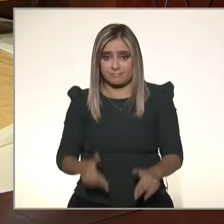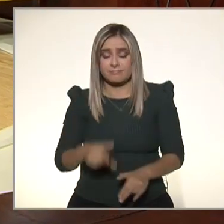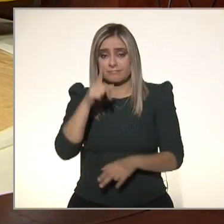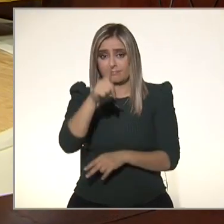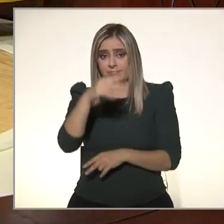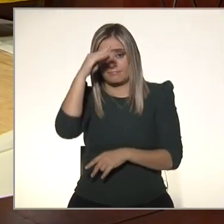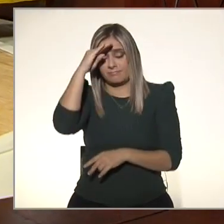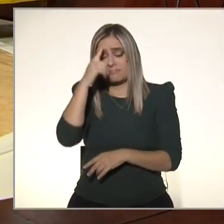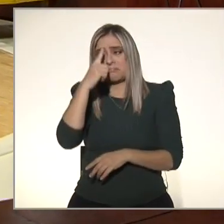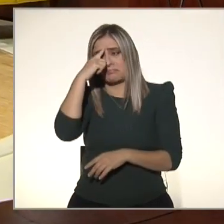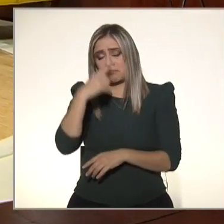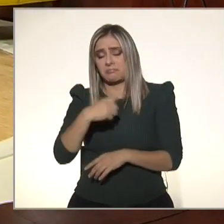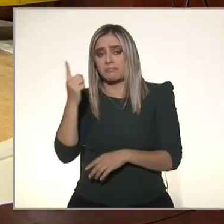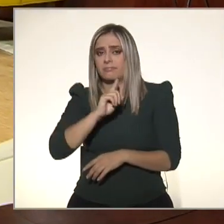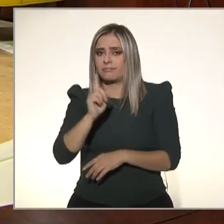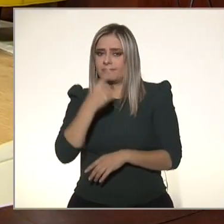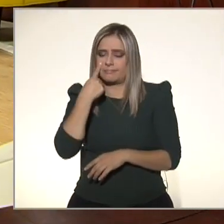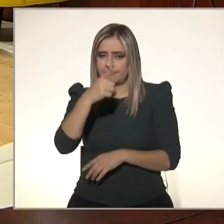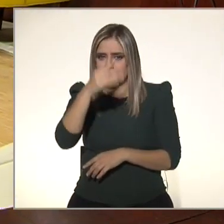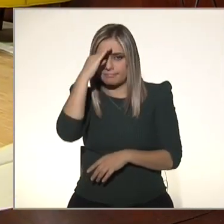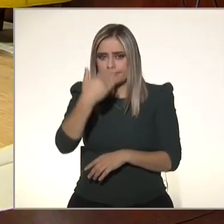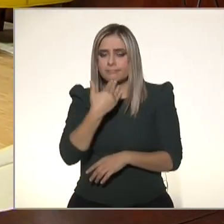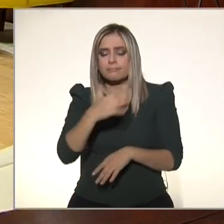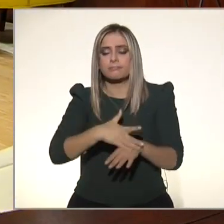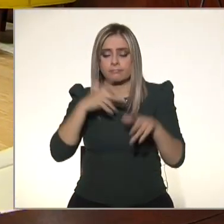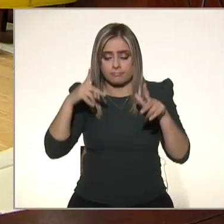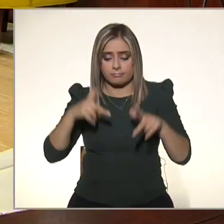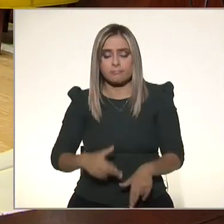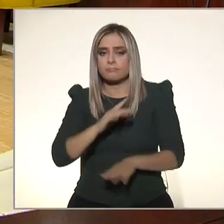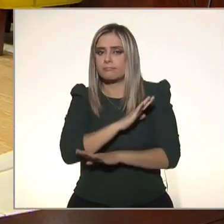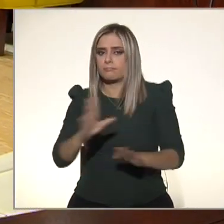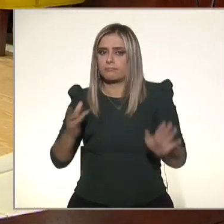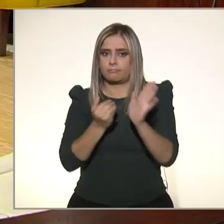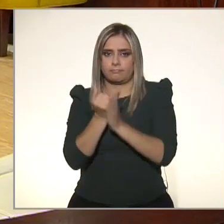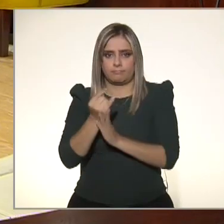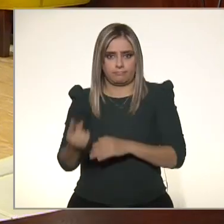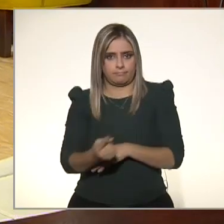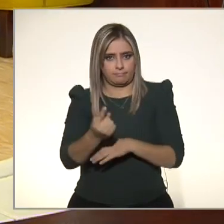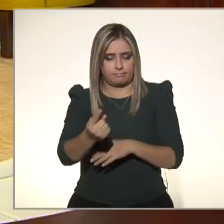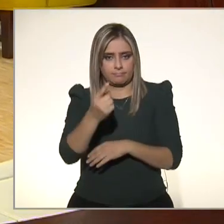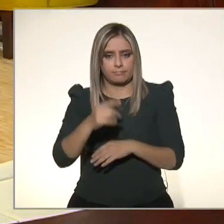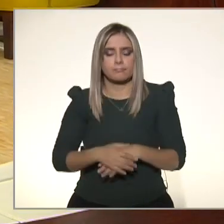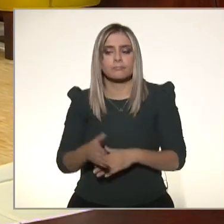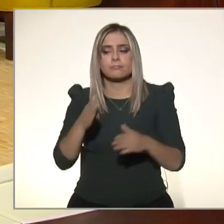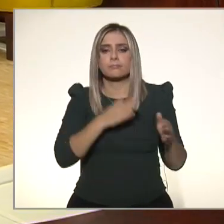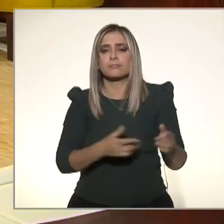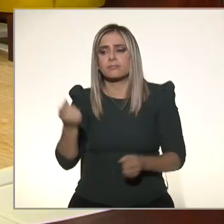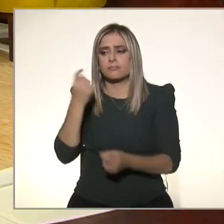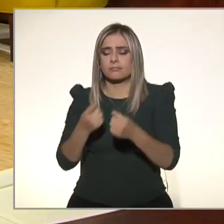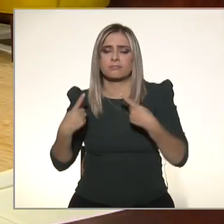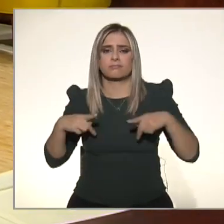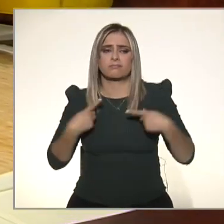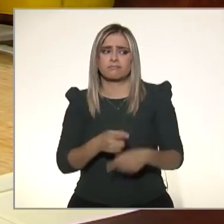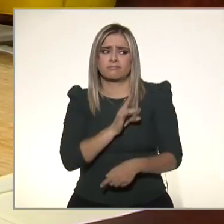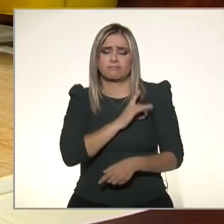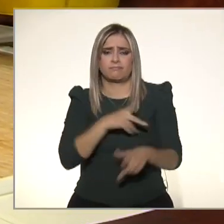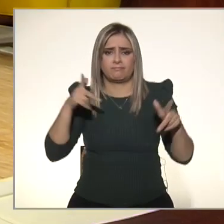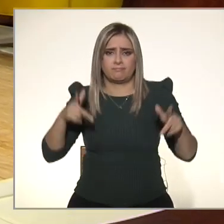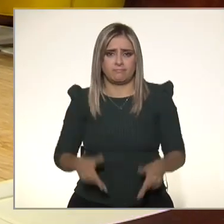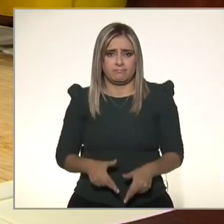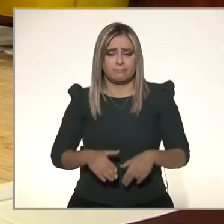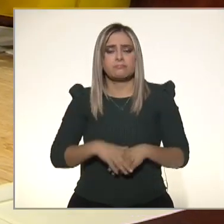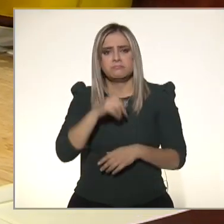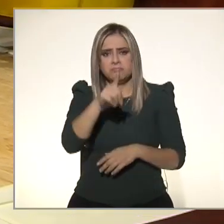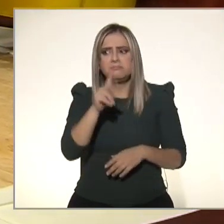es un método definitivo, hay que pensarlo. Ahora, la gente sigue teniendo mucho miedo a la vasectomía. Cada vez ustedes ven más, ¿no? La